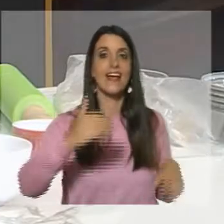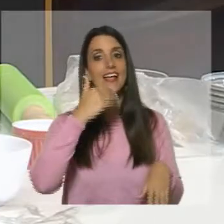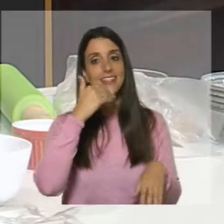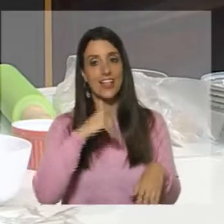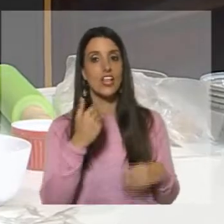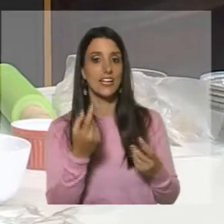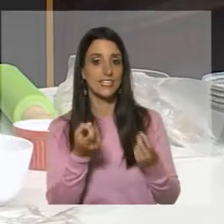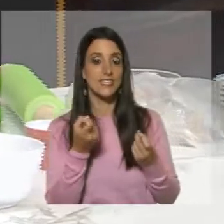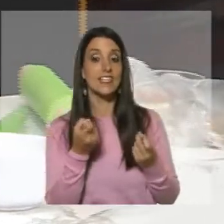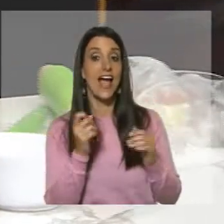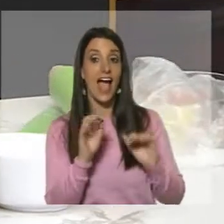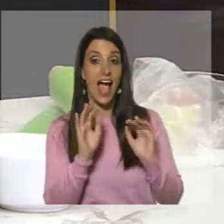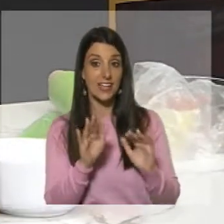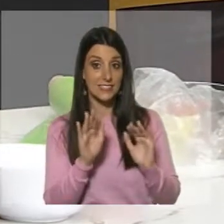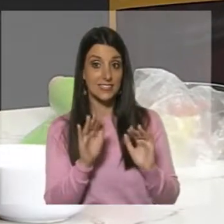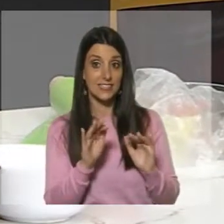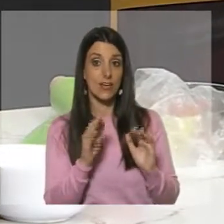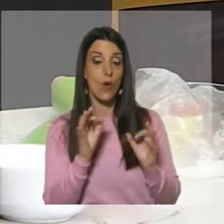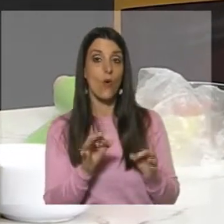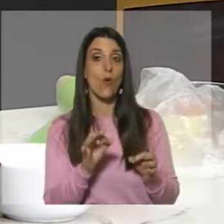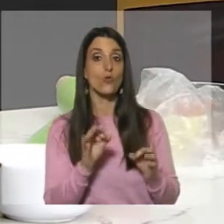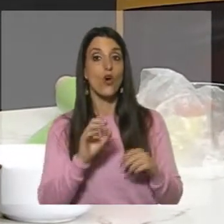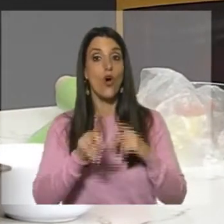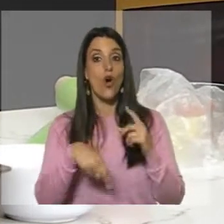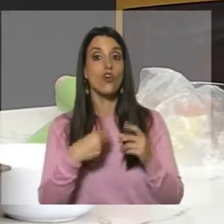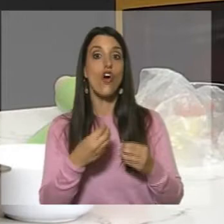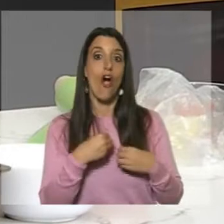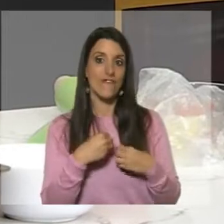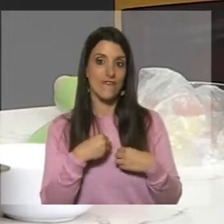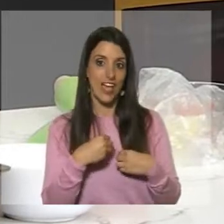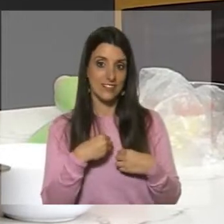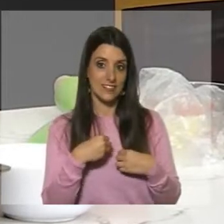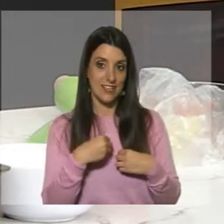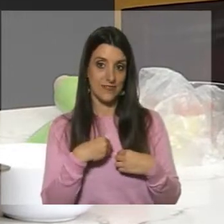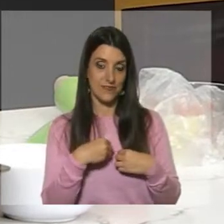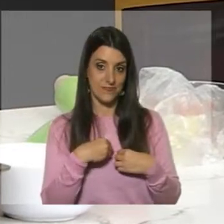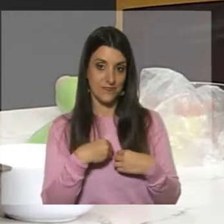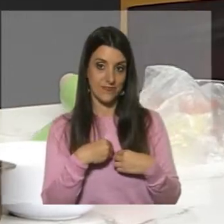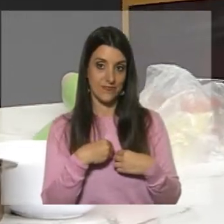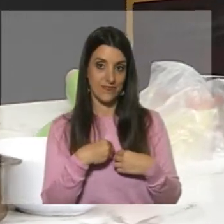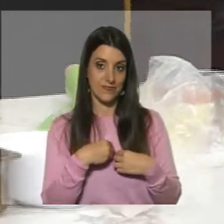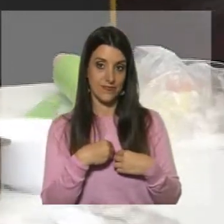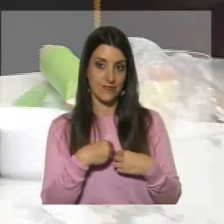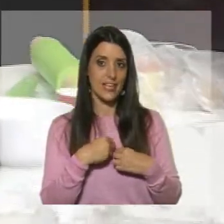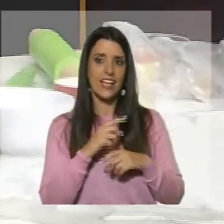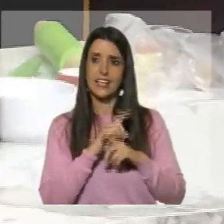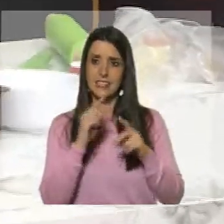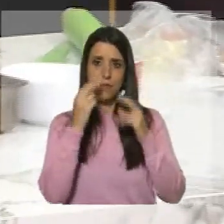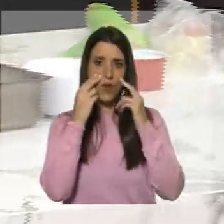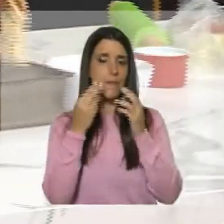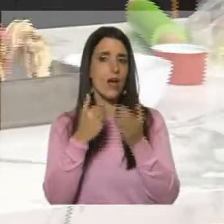Lo necesitas. Y así como está, ahora vas a hacer otro acto de confianza. ¿No? Sin problema, no